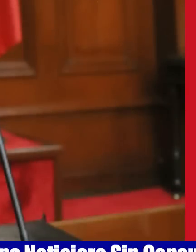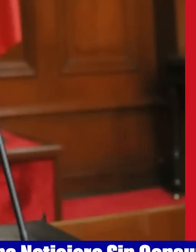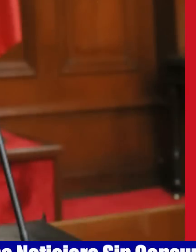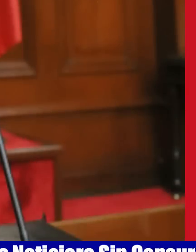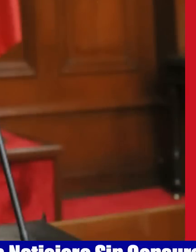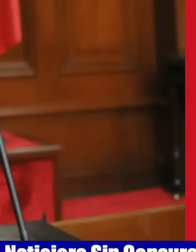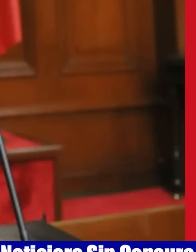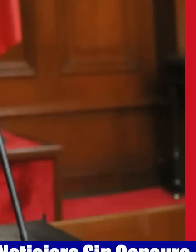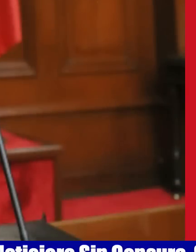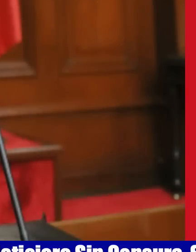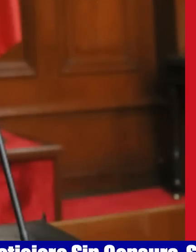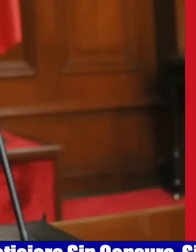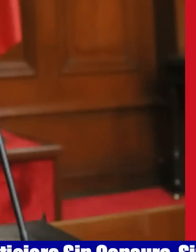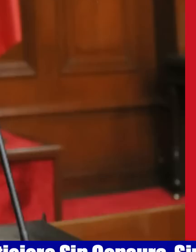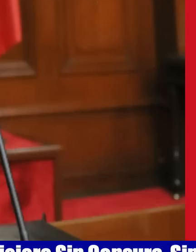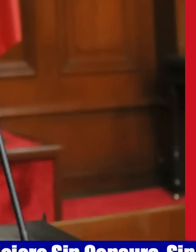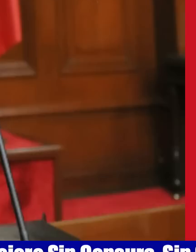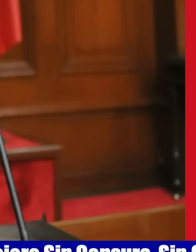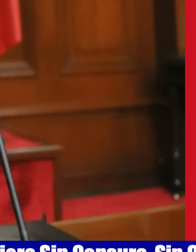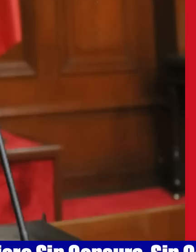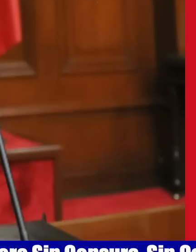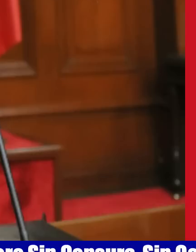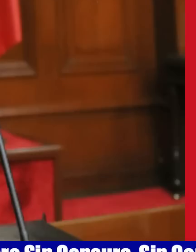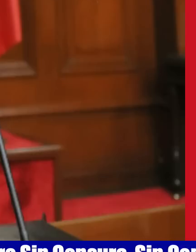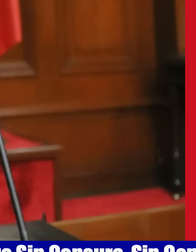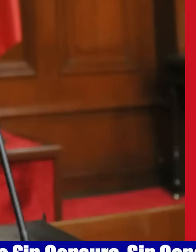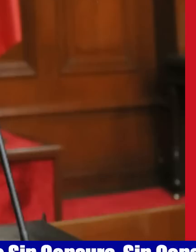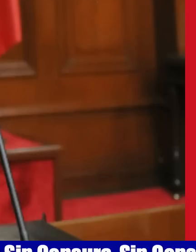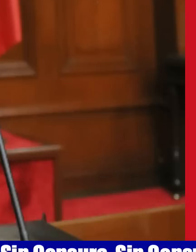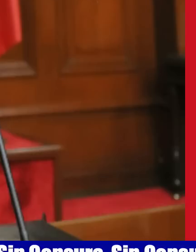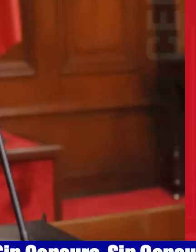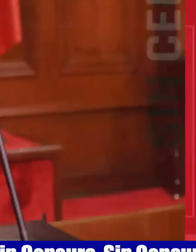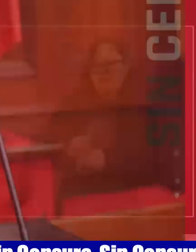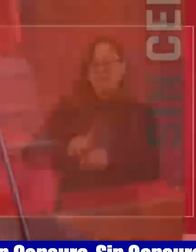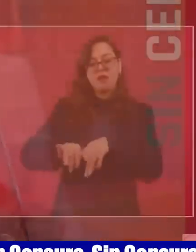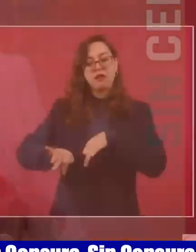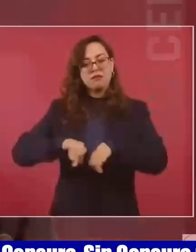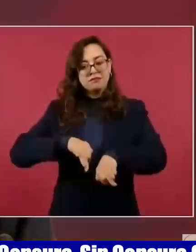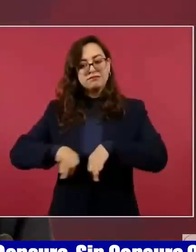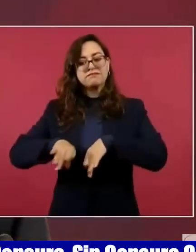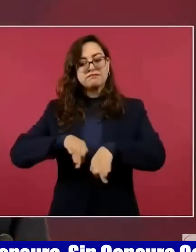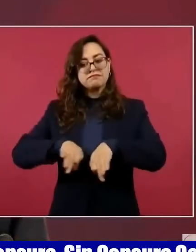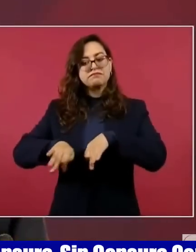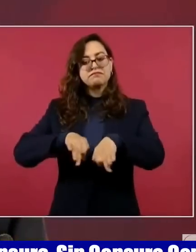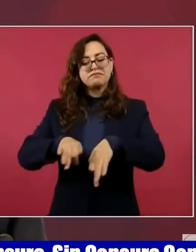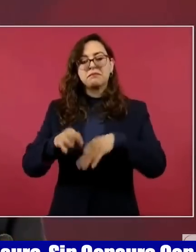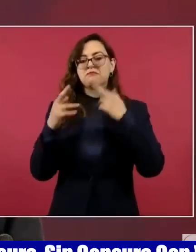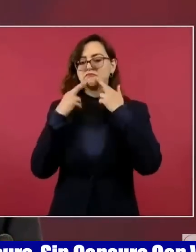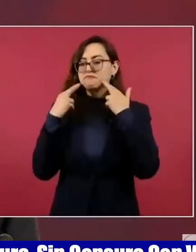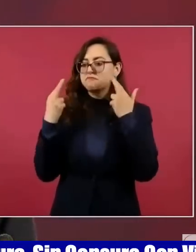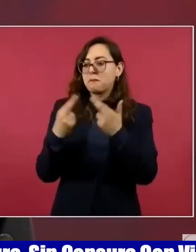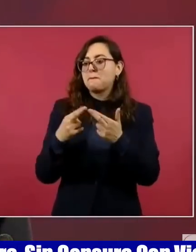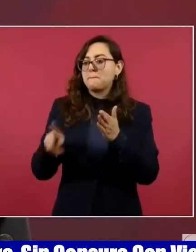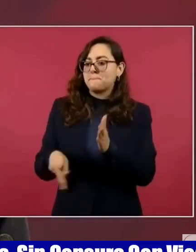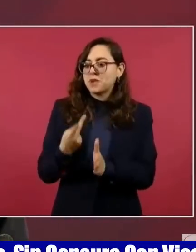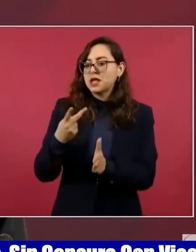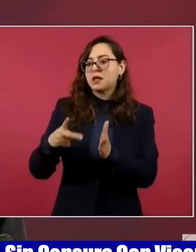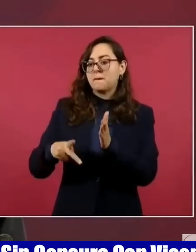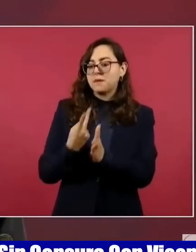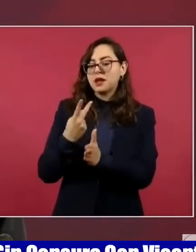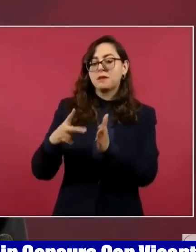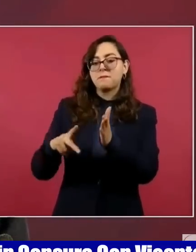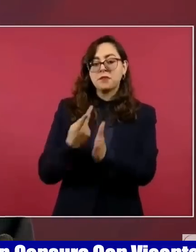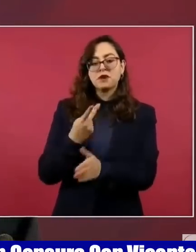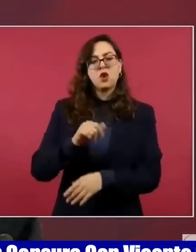mire, hay una buena relación de respeto, dice el presidente, con Piña, y que afortunadamente su gobierno pues está llevando a cabo un